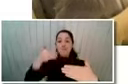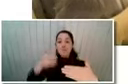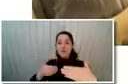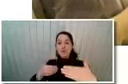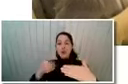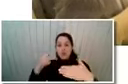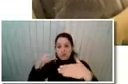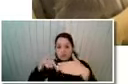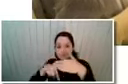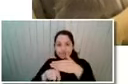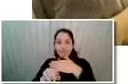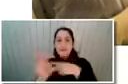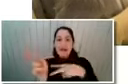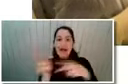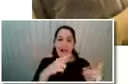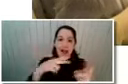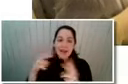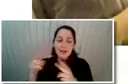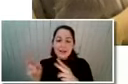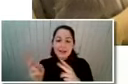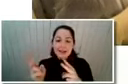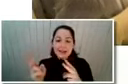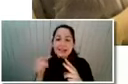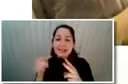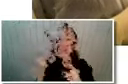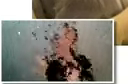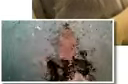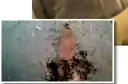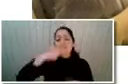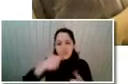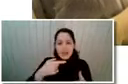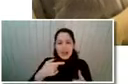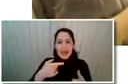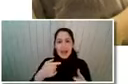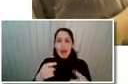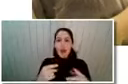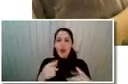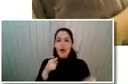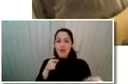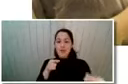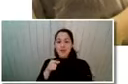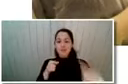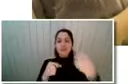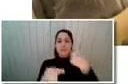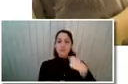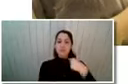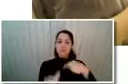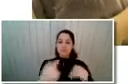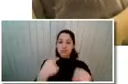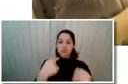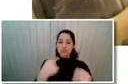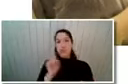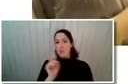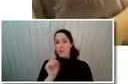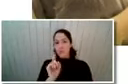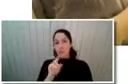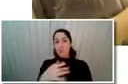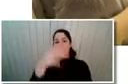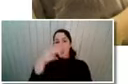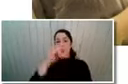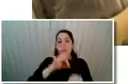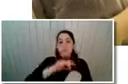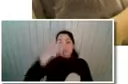esa circulación permite que el aire nunca vaya hacia la persona y por lo tanto si hay partículas virales, y esto se ocupa